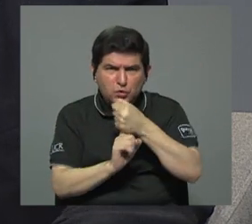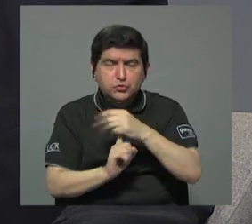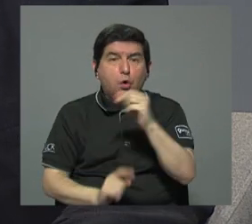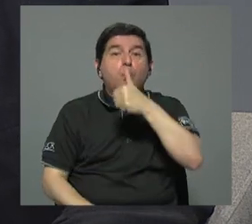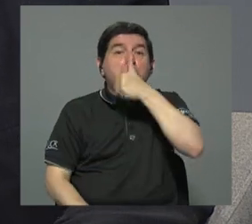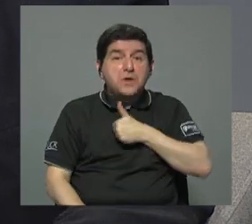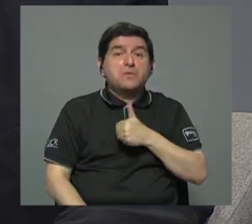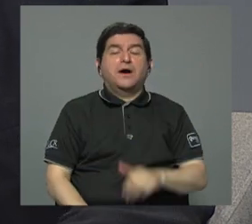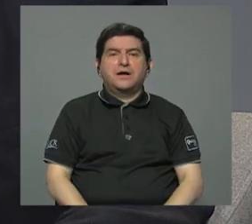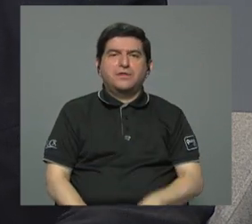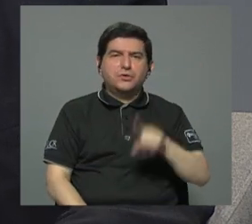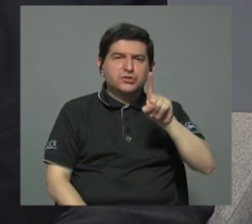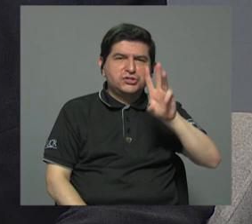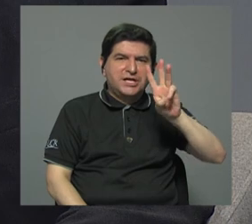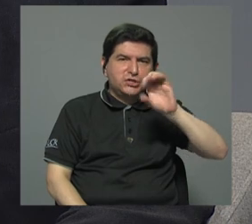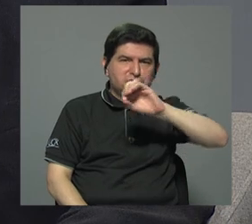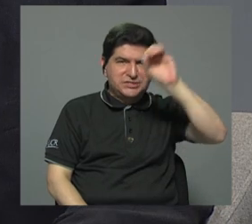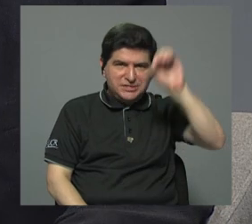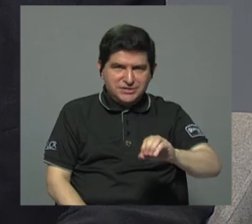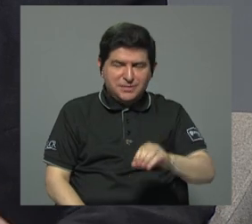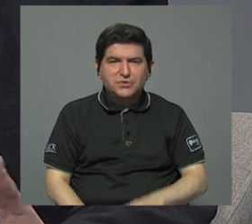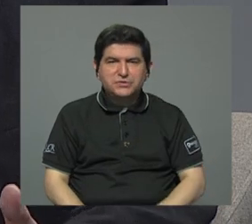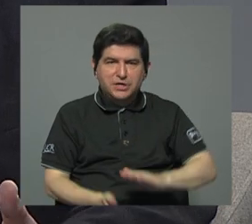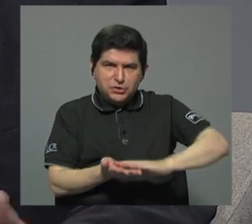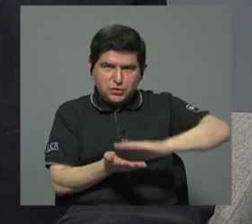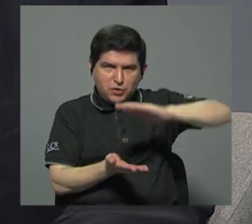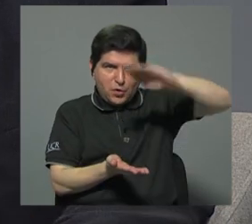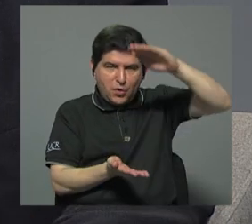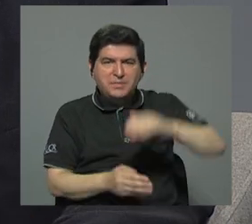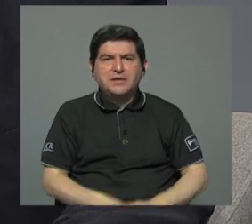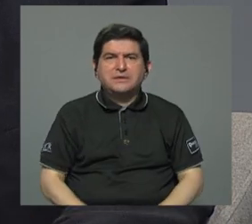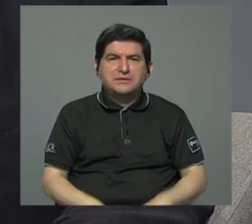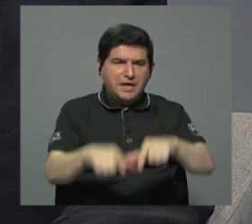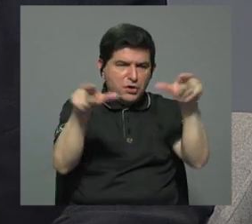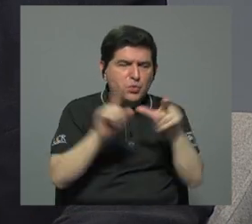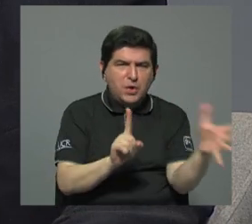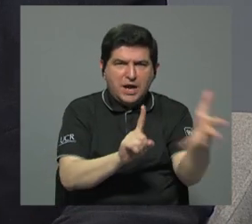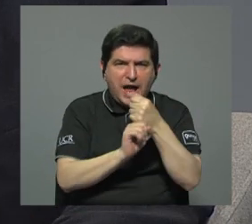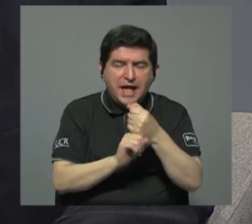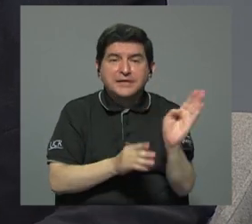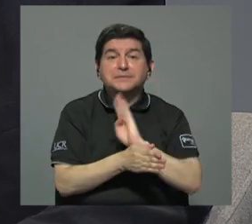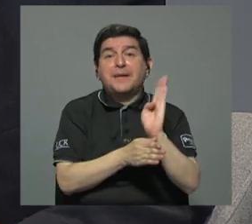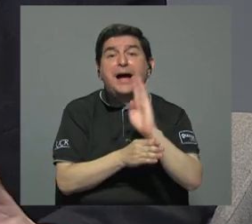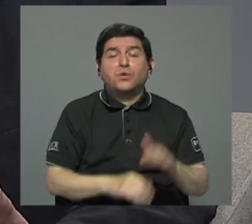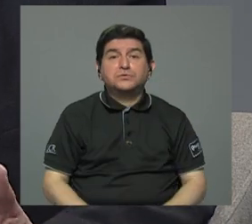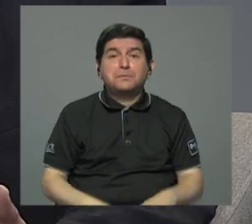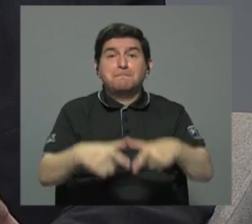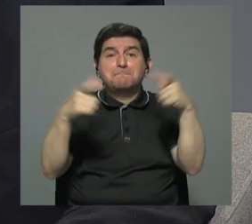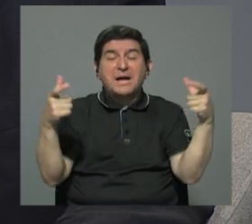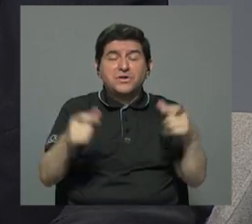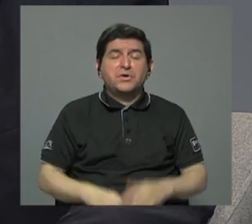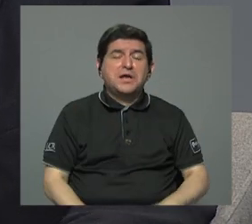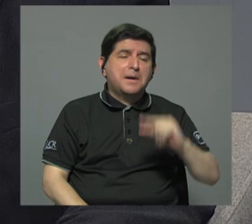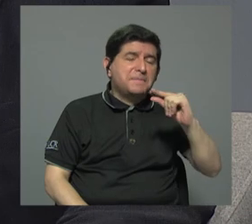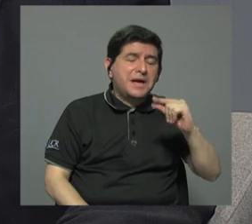privados. 160% aumentaron la cantidad de propiedades confiscadas por los bancos, la mayoría de ellos de pequeños, medianas empresas, gente